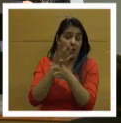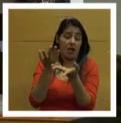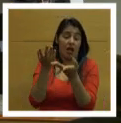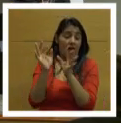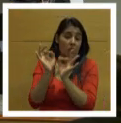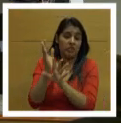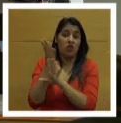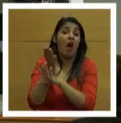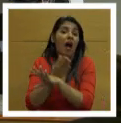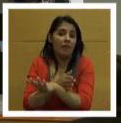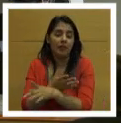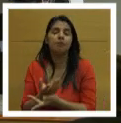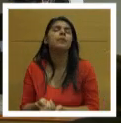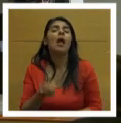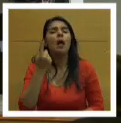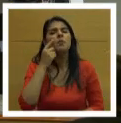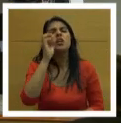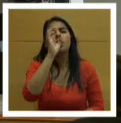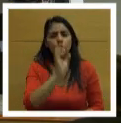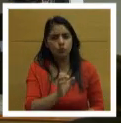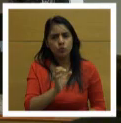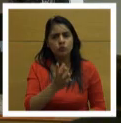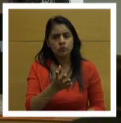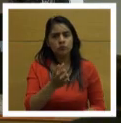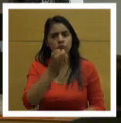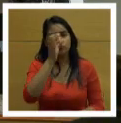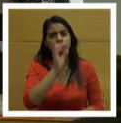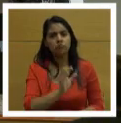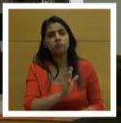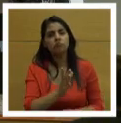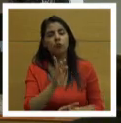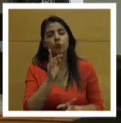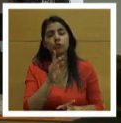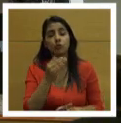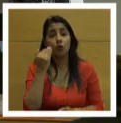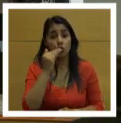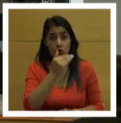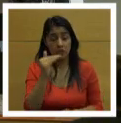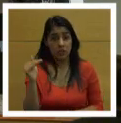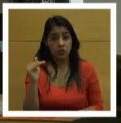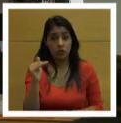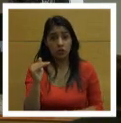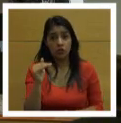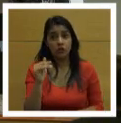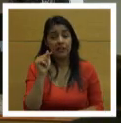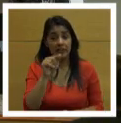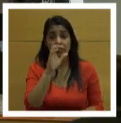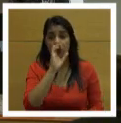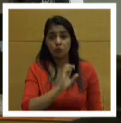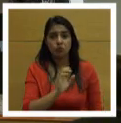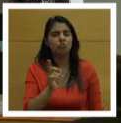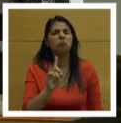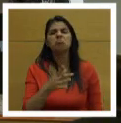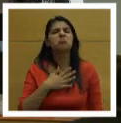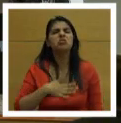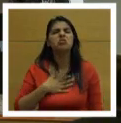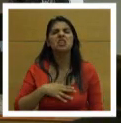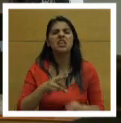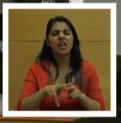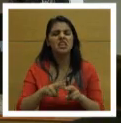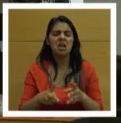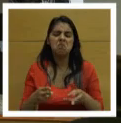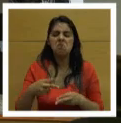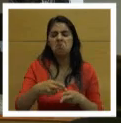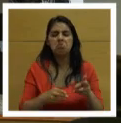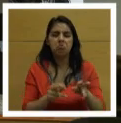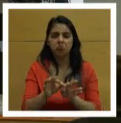en el curso, él estaba con un profesor de español, resulta que los niños en el curso, los niños en el curso, no querían hacer actividades de corte manual. Y